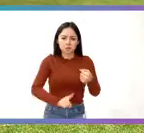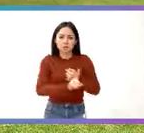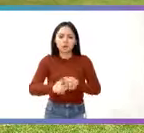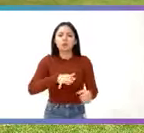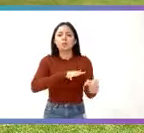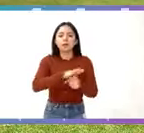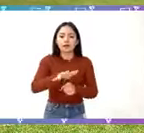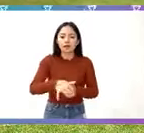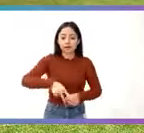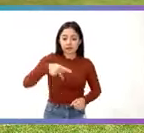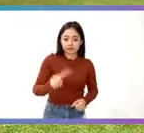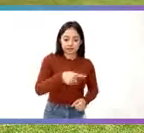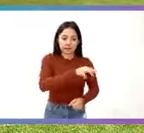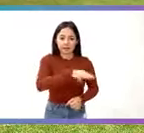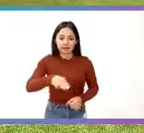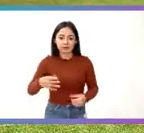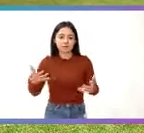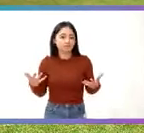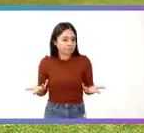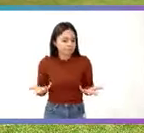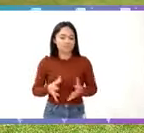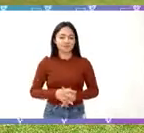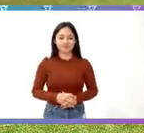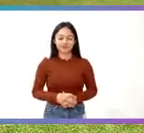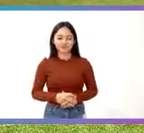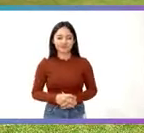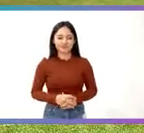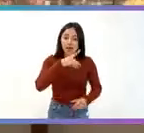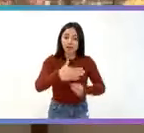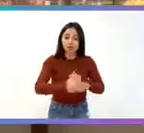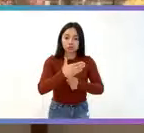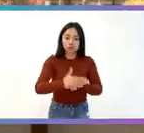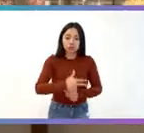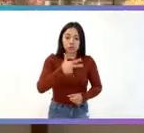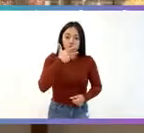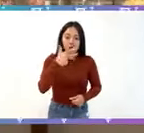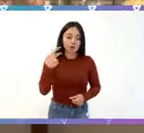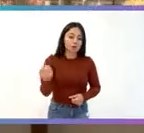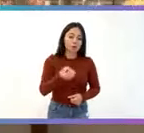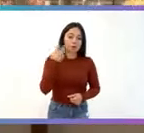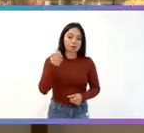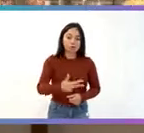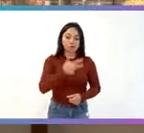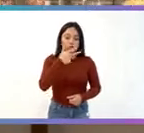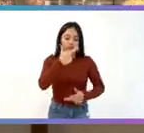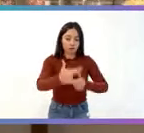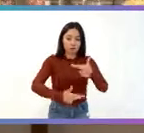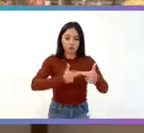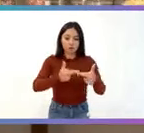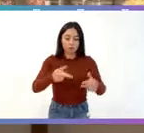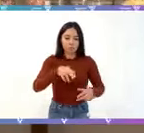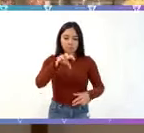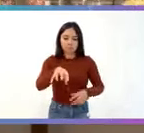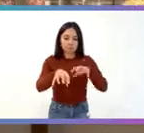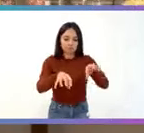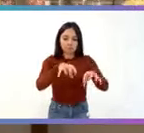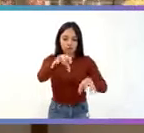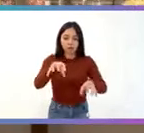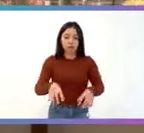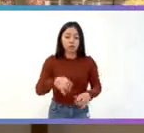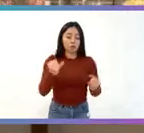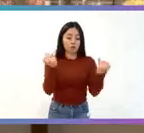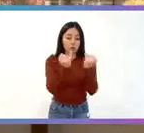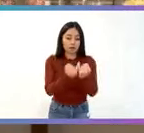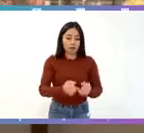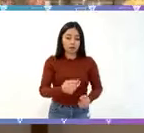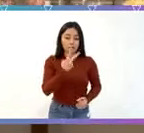que conozcan las problemáticas de la ciudadanía michoacana. Asimismo, a través de 8 foros regionales, híbridos en 8